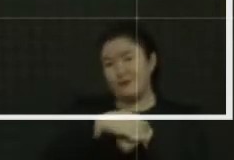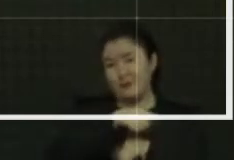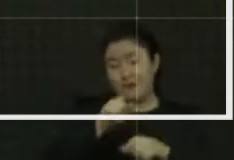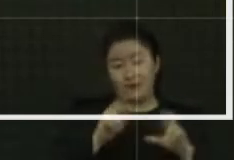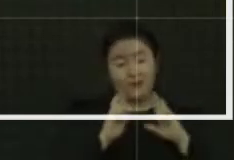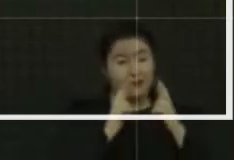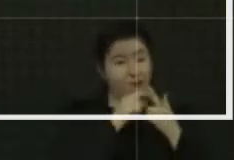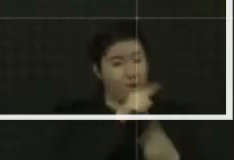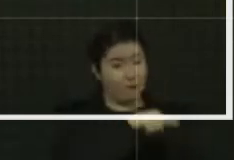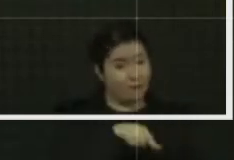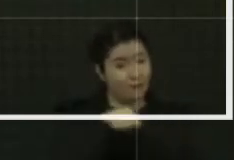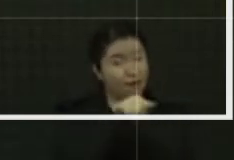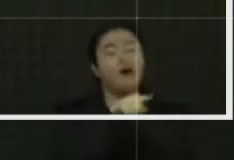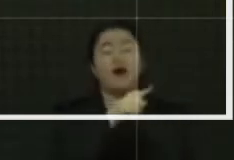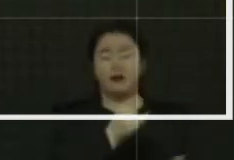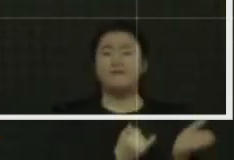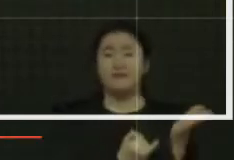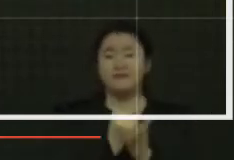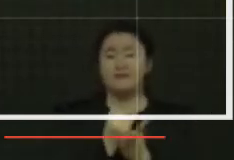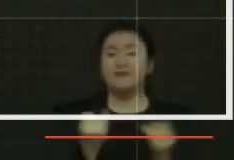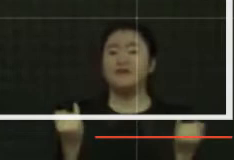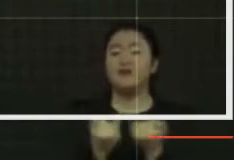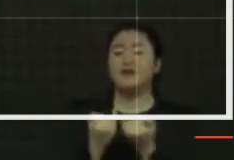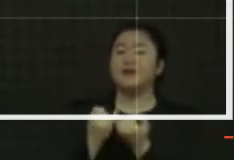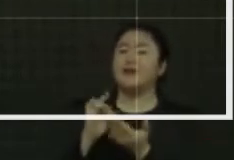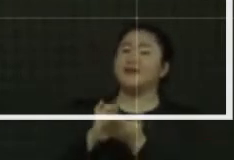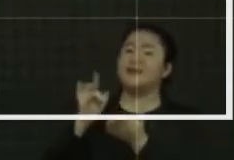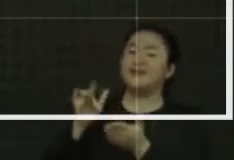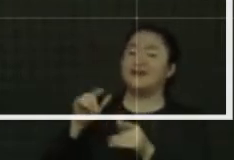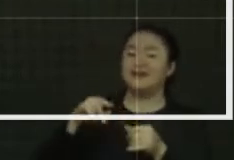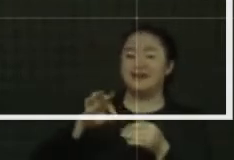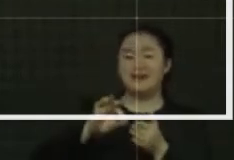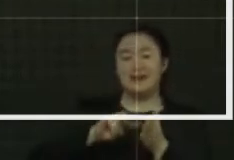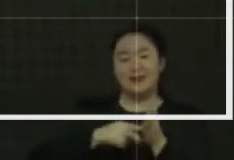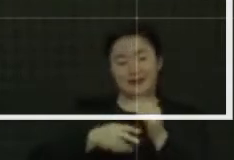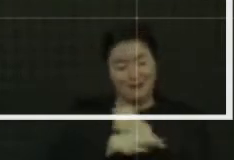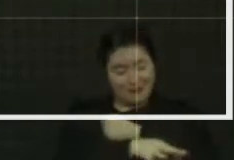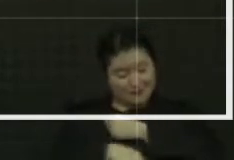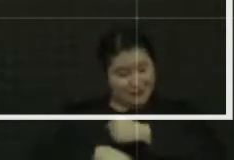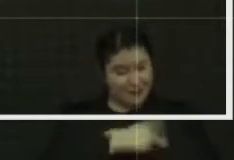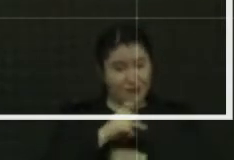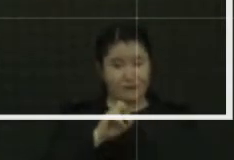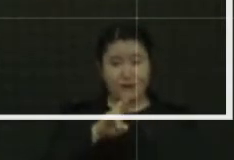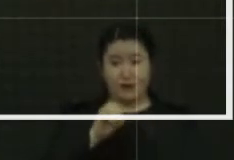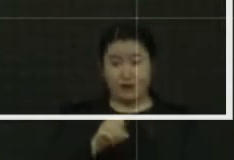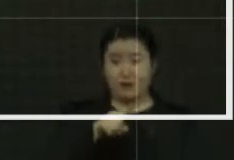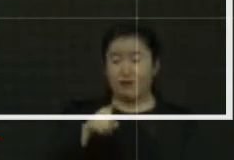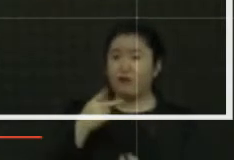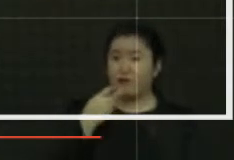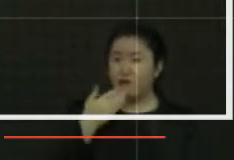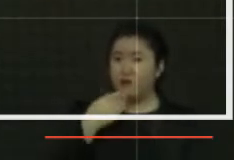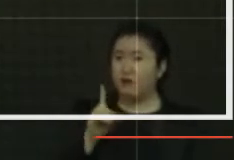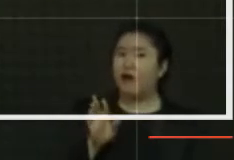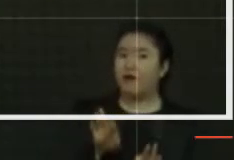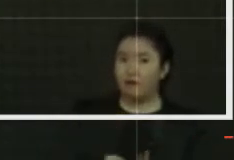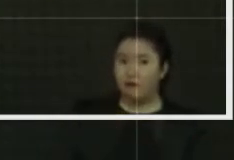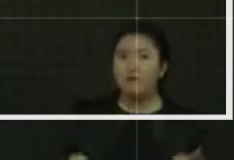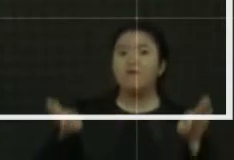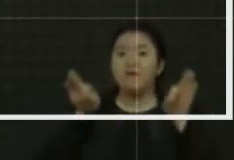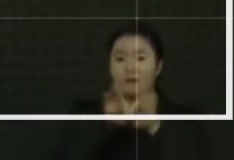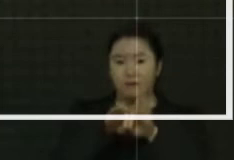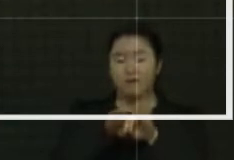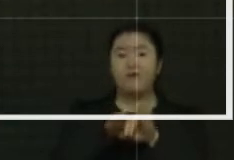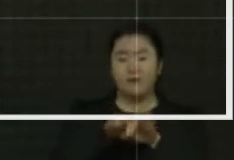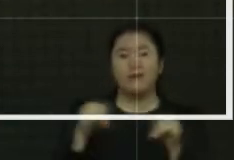decisión. Y queremos agradecer al arquitecto Pedro Reyes, porque realmente él lo tomó como algo fundamental y es muy probable que